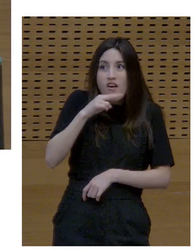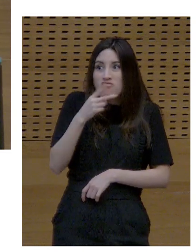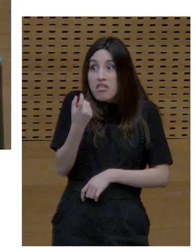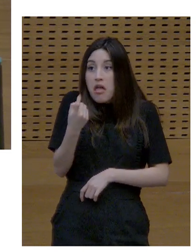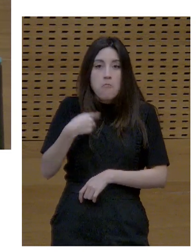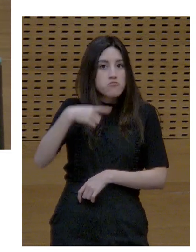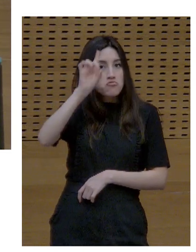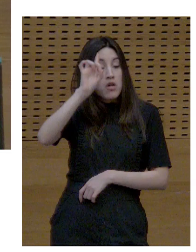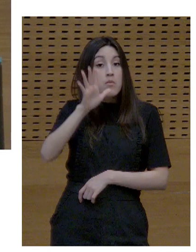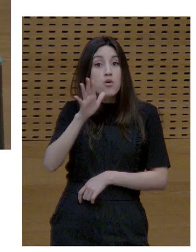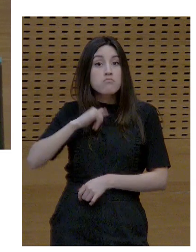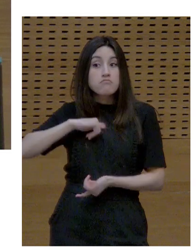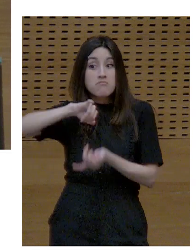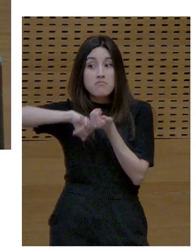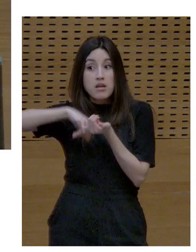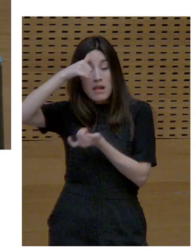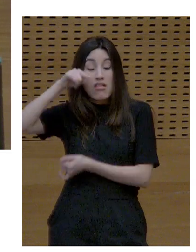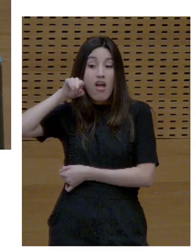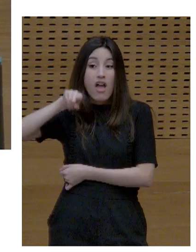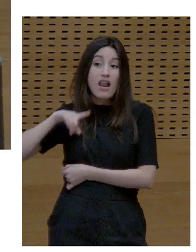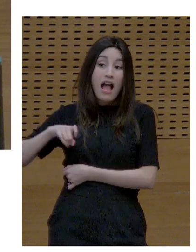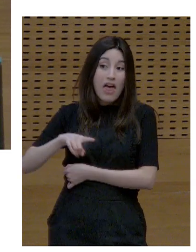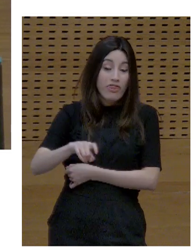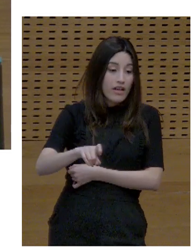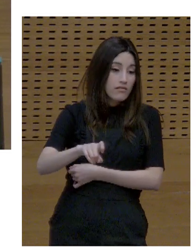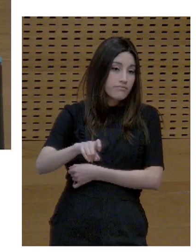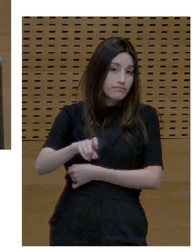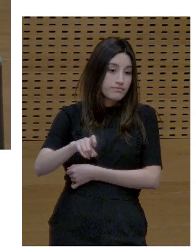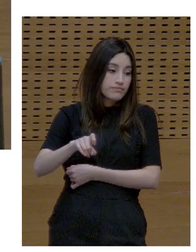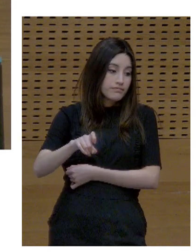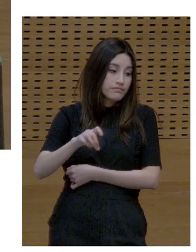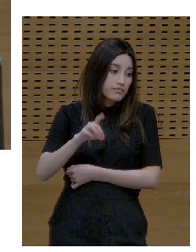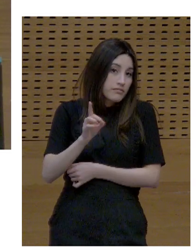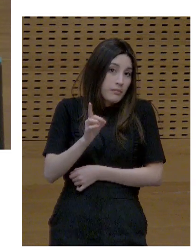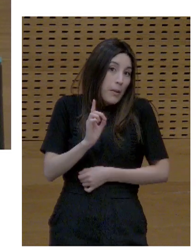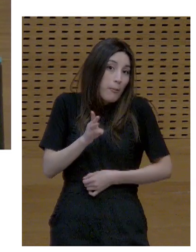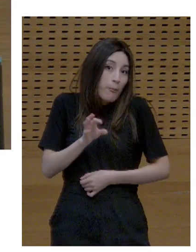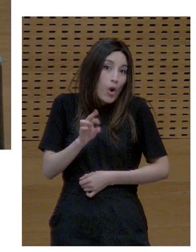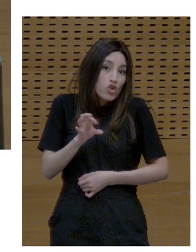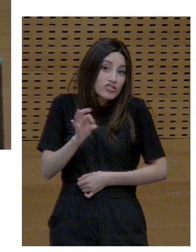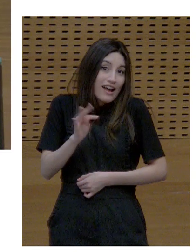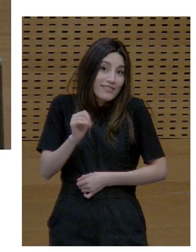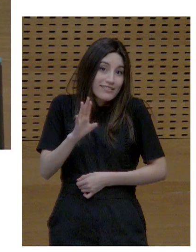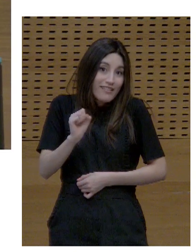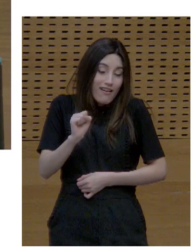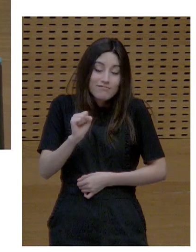porque a mi marido se le ha unido con cáncer de próstata y entonces pues ha sido una locura. Y ahora que